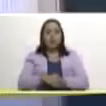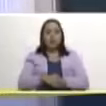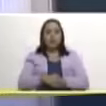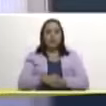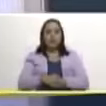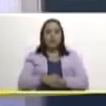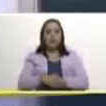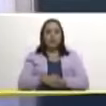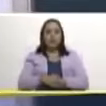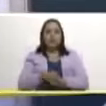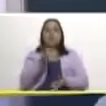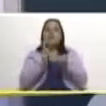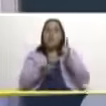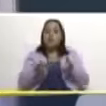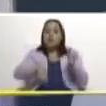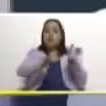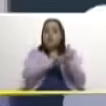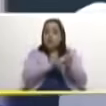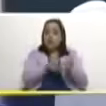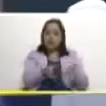Y todavía hay quien lo repite.